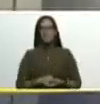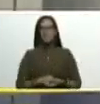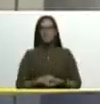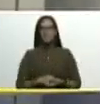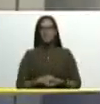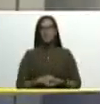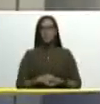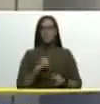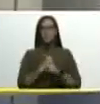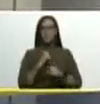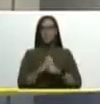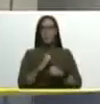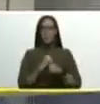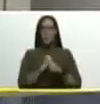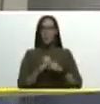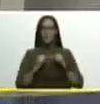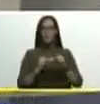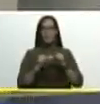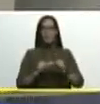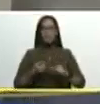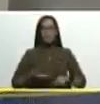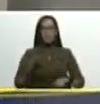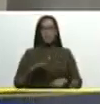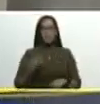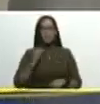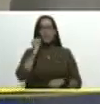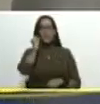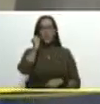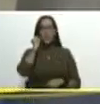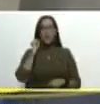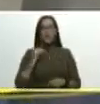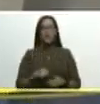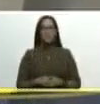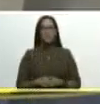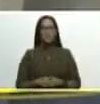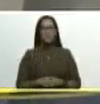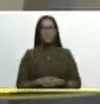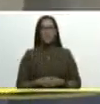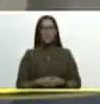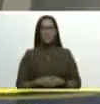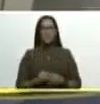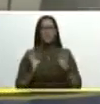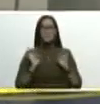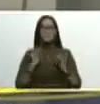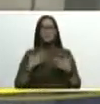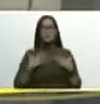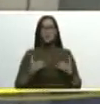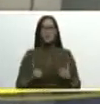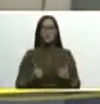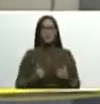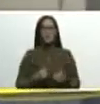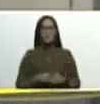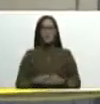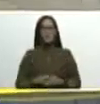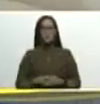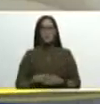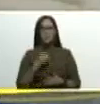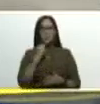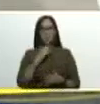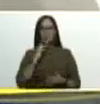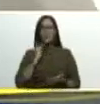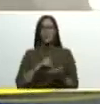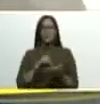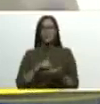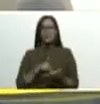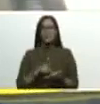consecuente, permanente, tan importante para la mujer. Muy importante, sí. Clave para la salud. Así es. ¿Ah? Así es. Bueno, aquí